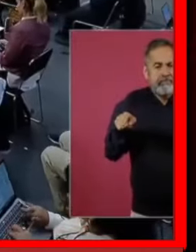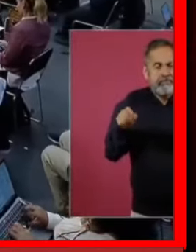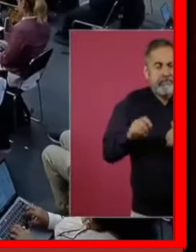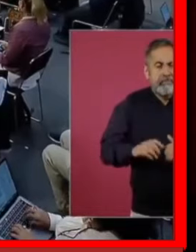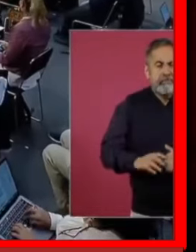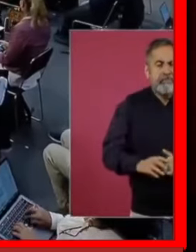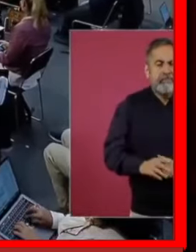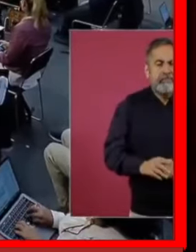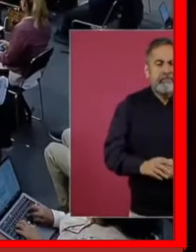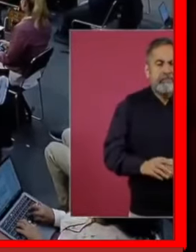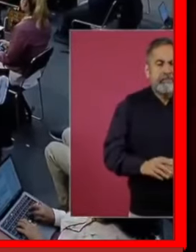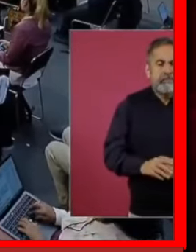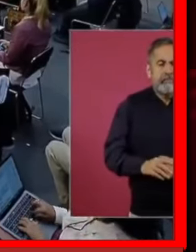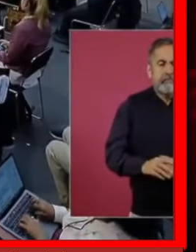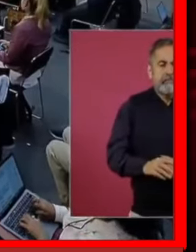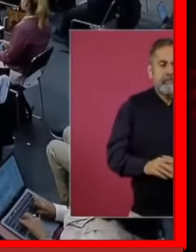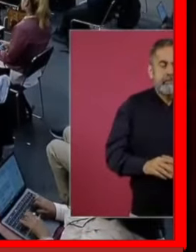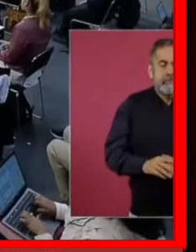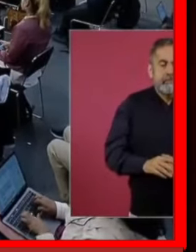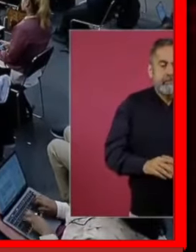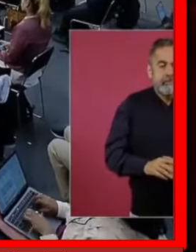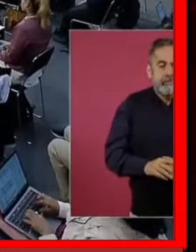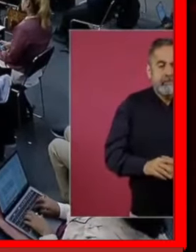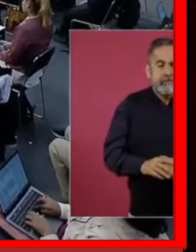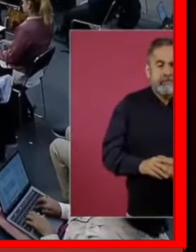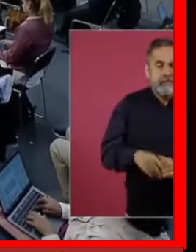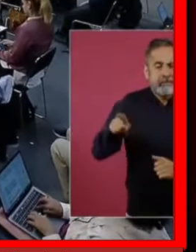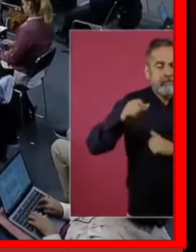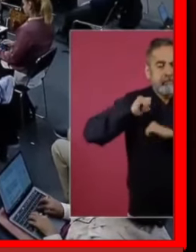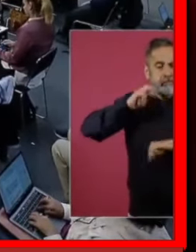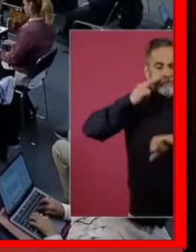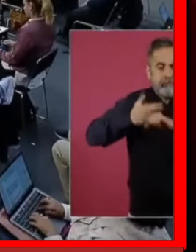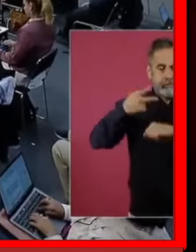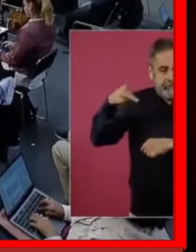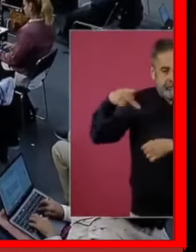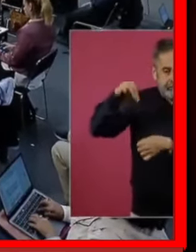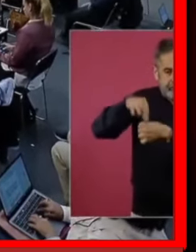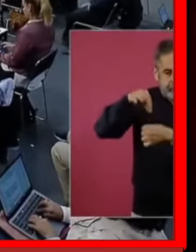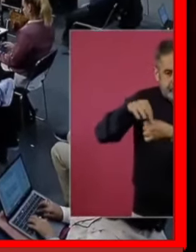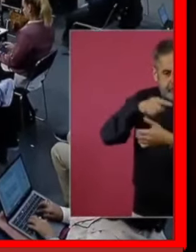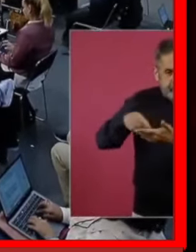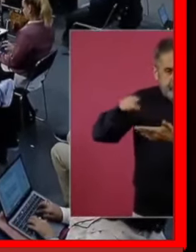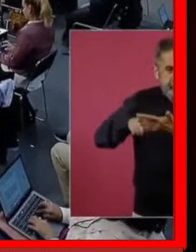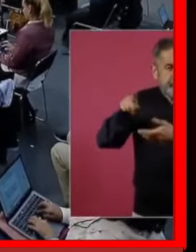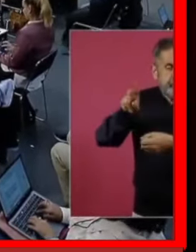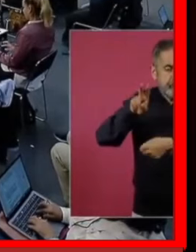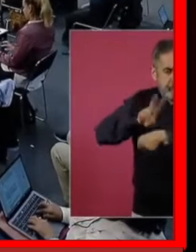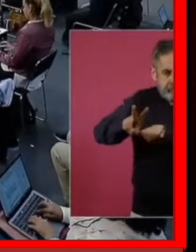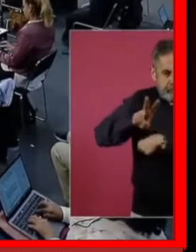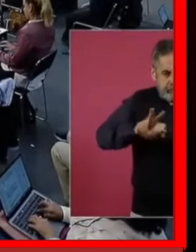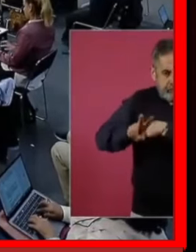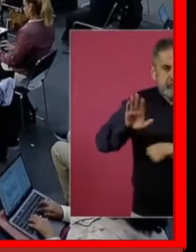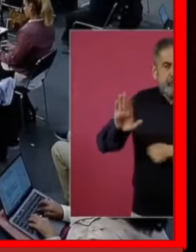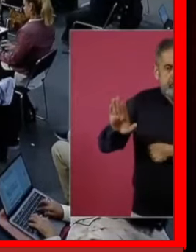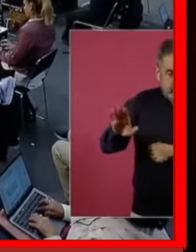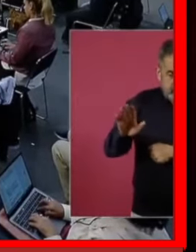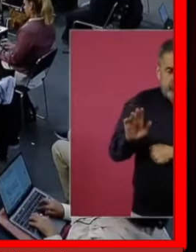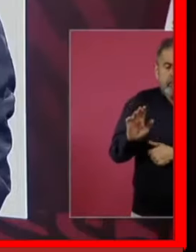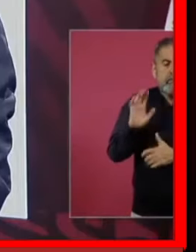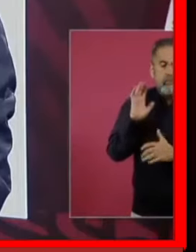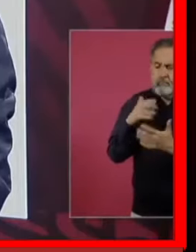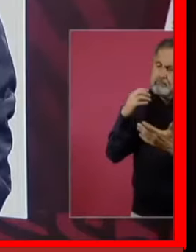que el el órgano electoral de Venezuela le está dando